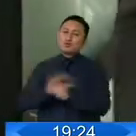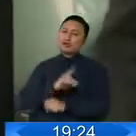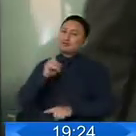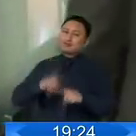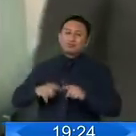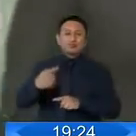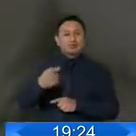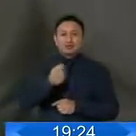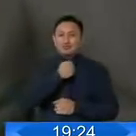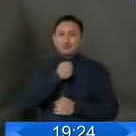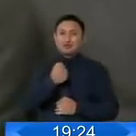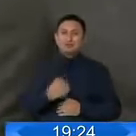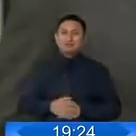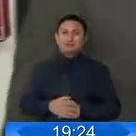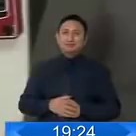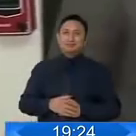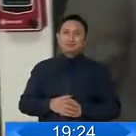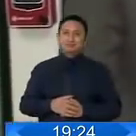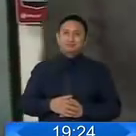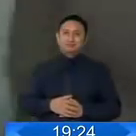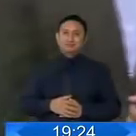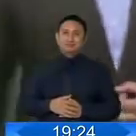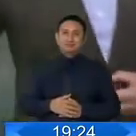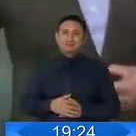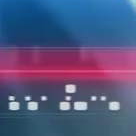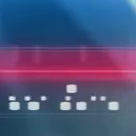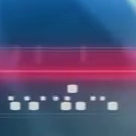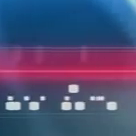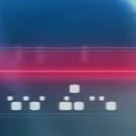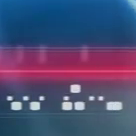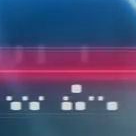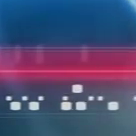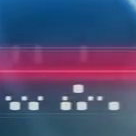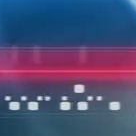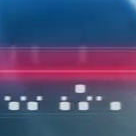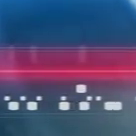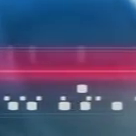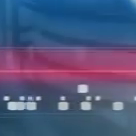posible. En Quito informó Adriana Rojas.